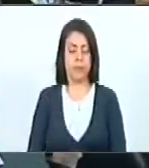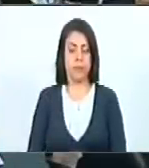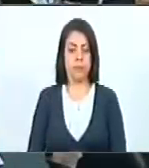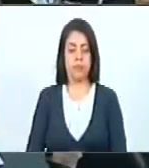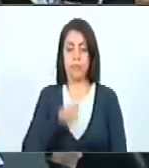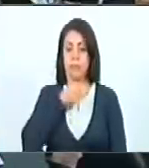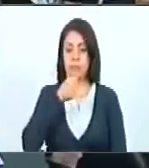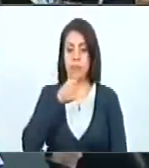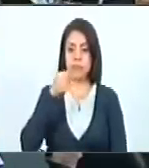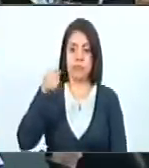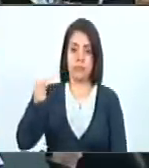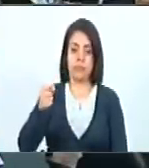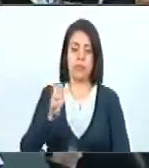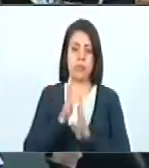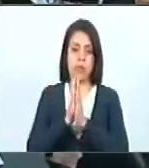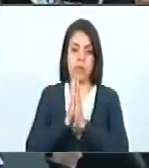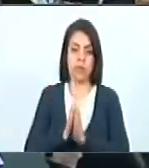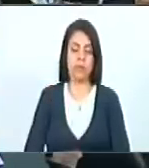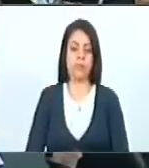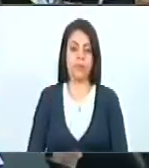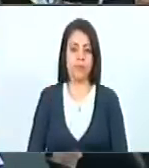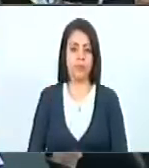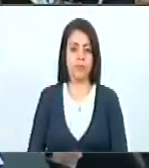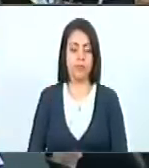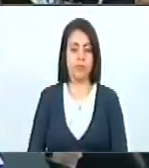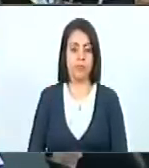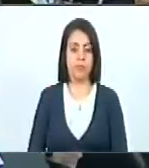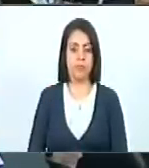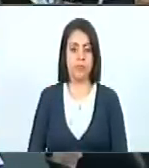Micrófono para el diputado, por favor.